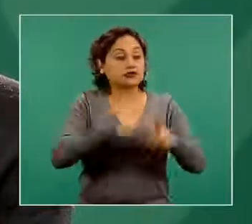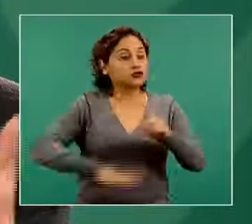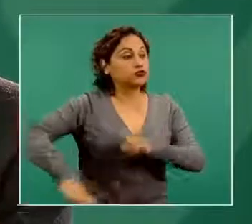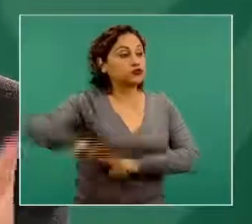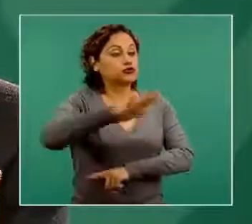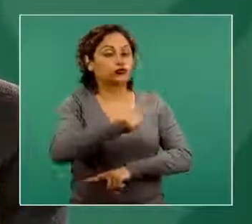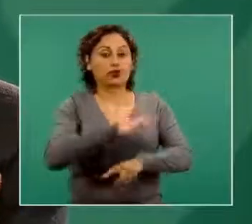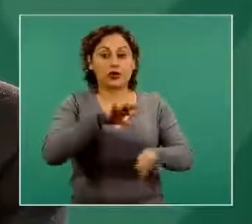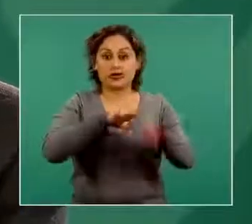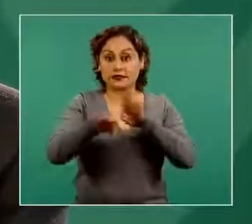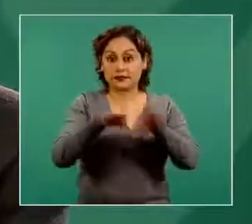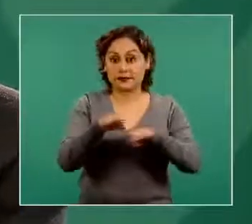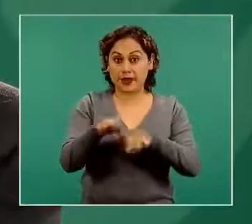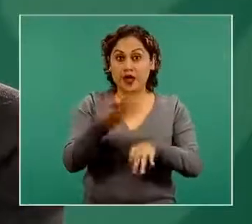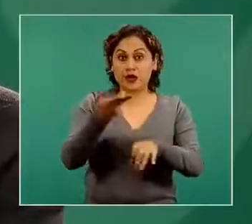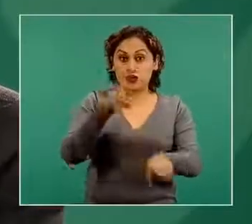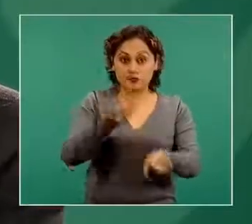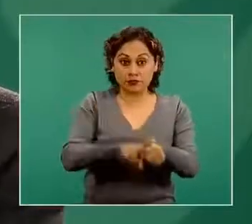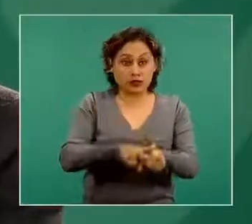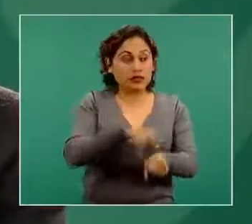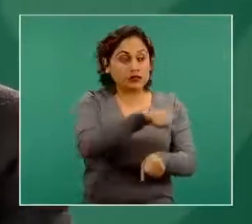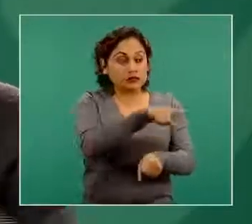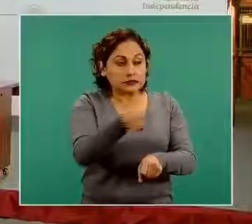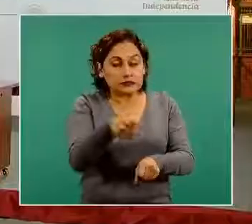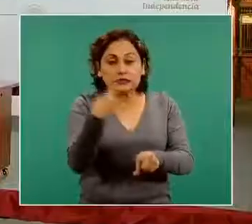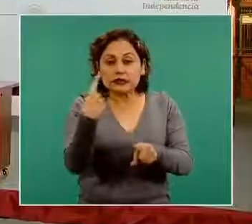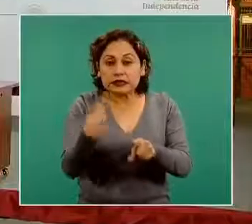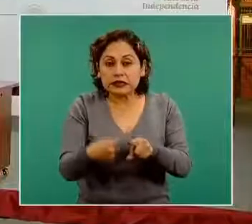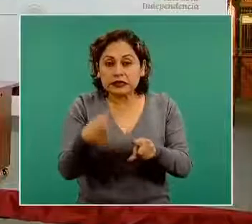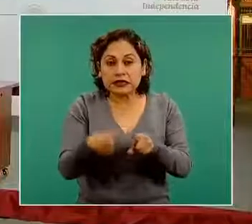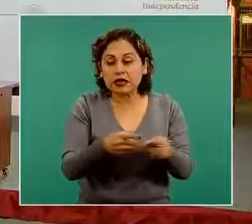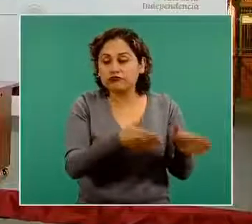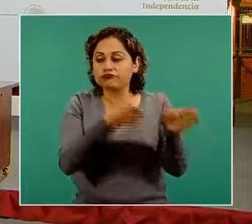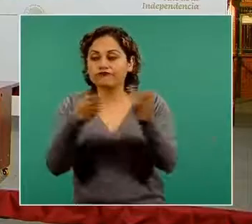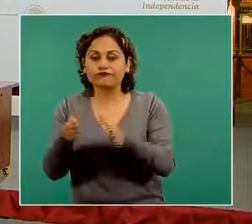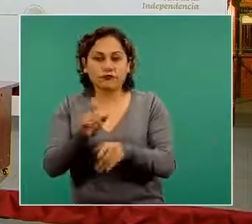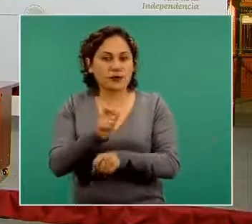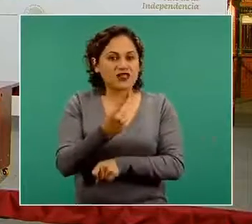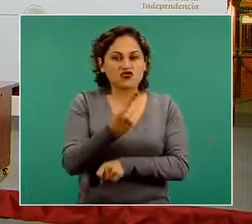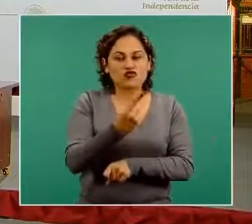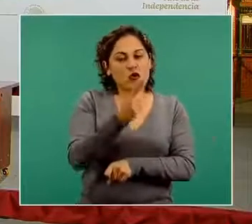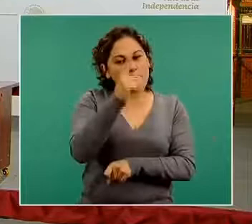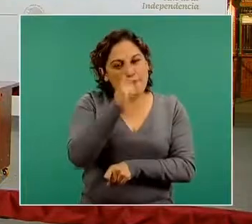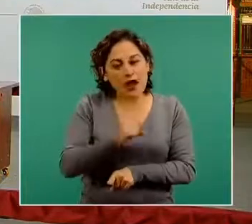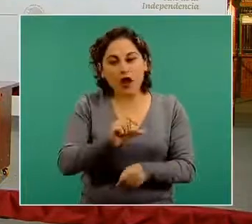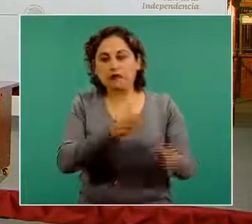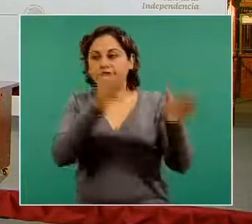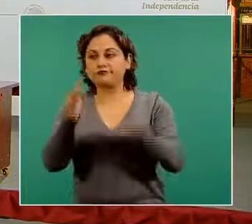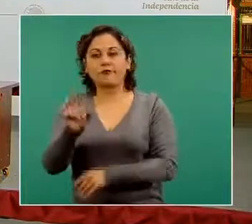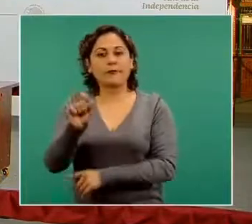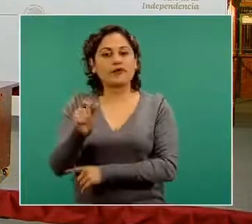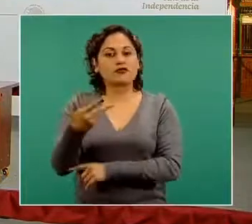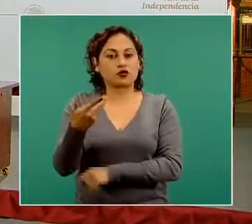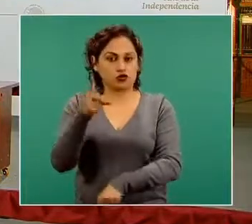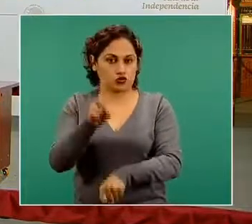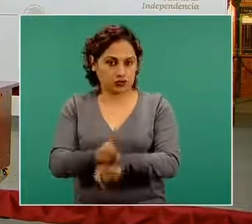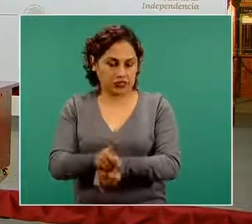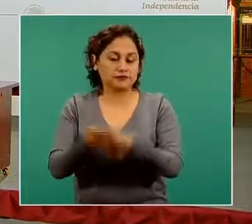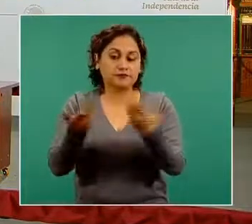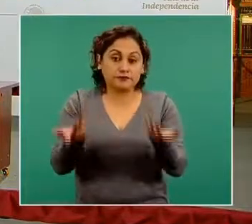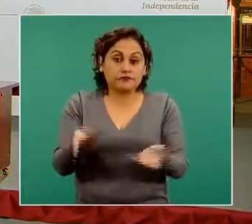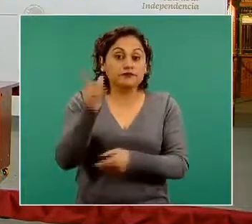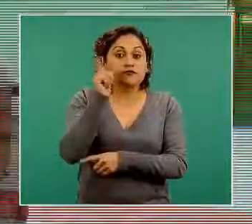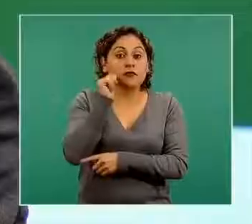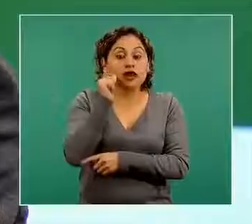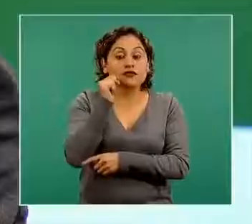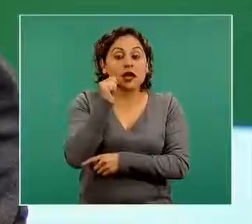que pueden no tocarles en el día 21, sino en el día 28. Y mañana sabremos la resolución de